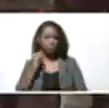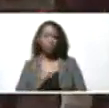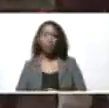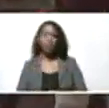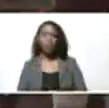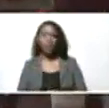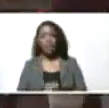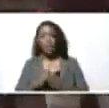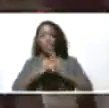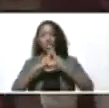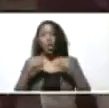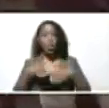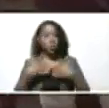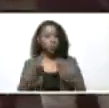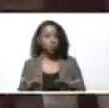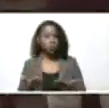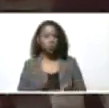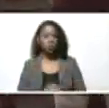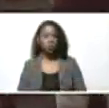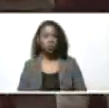y todo lo que